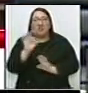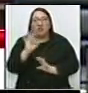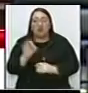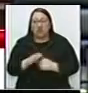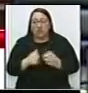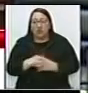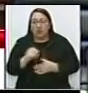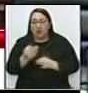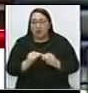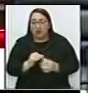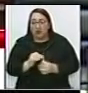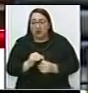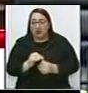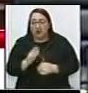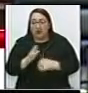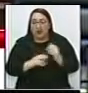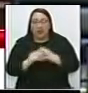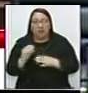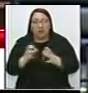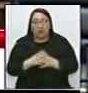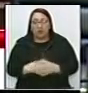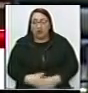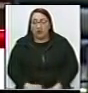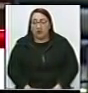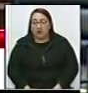del presupuesto de reconstrucción.